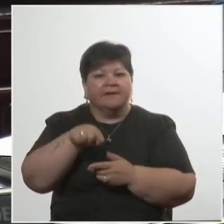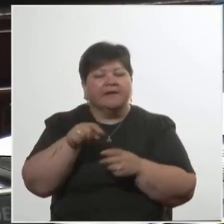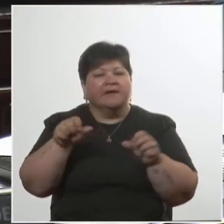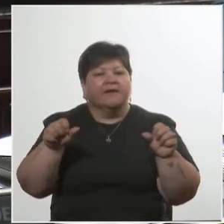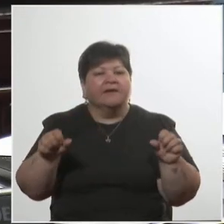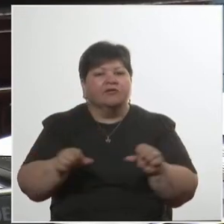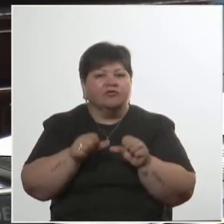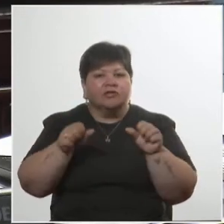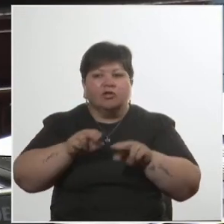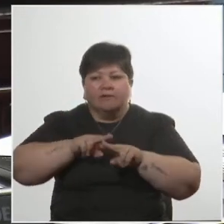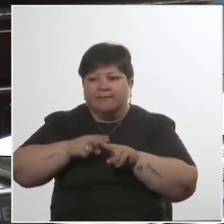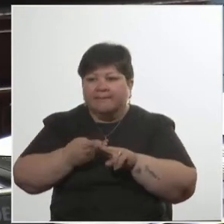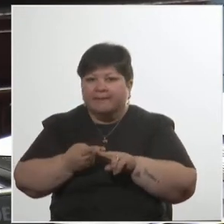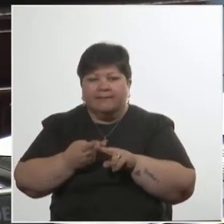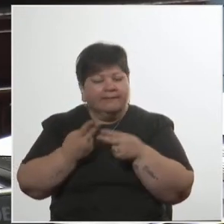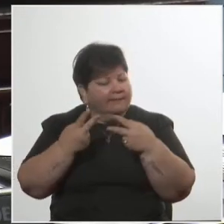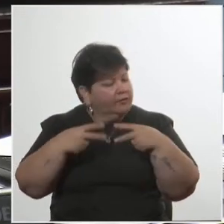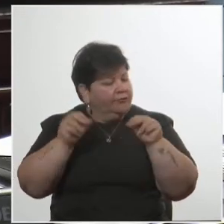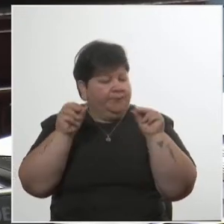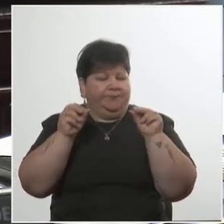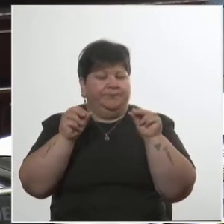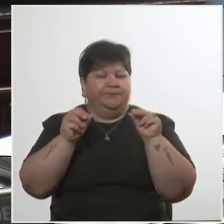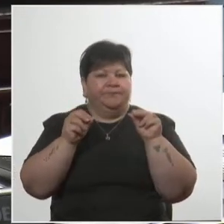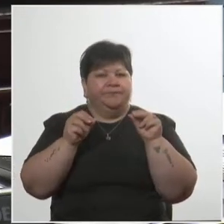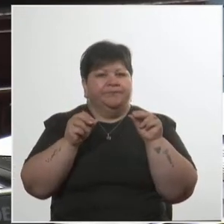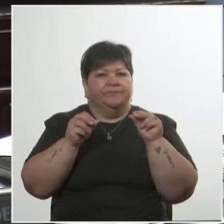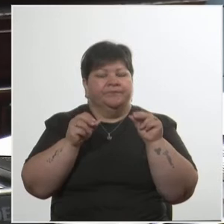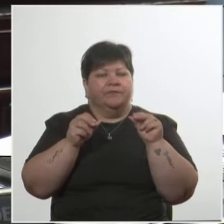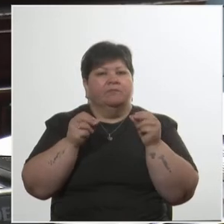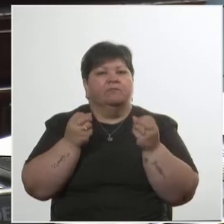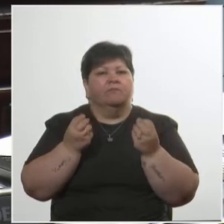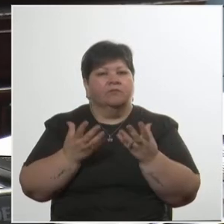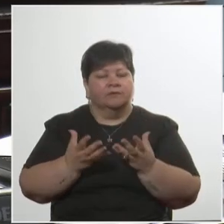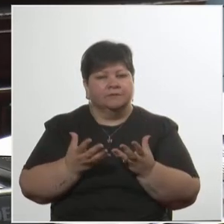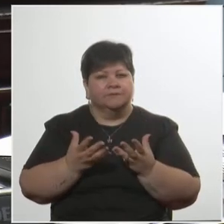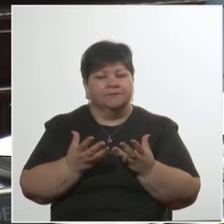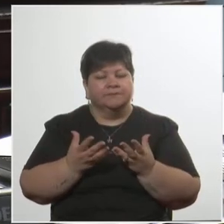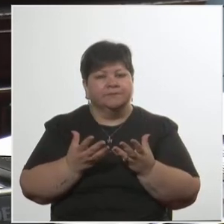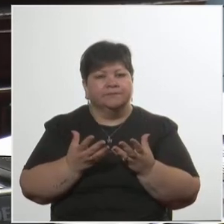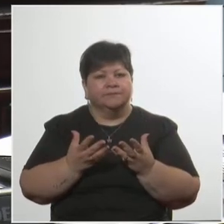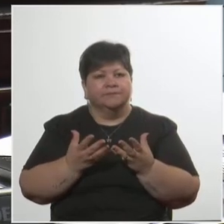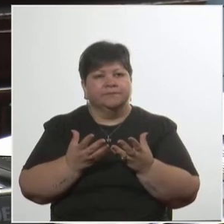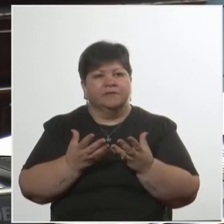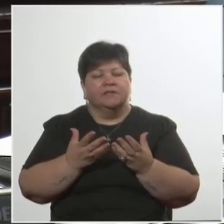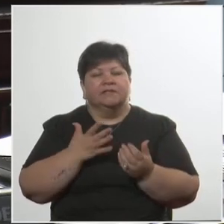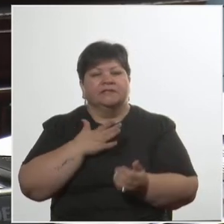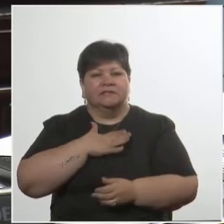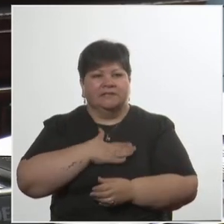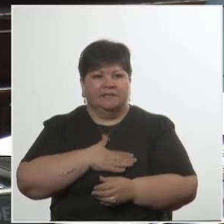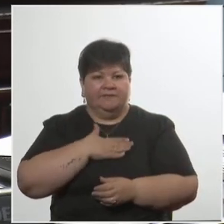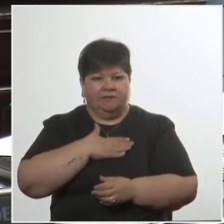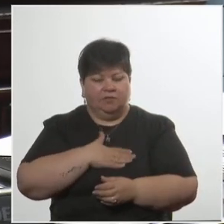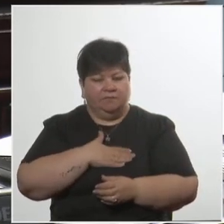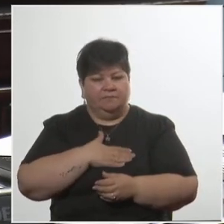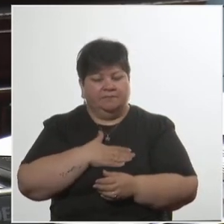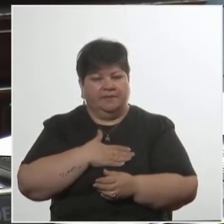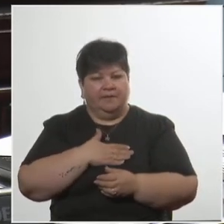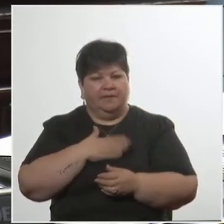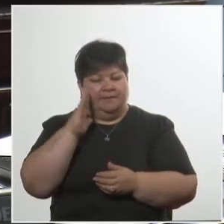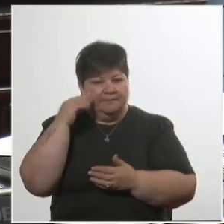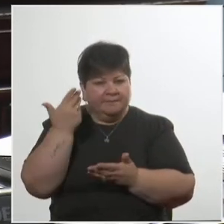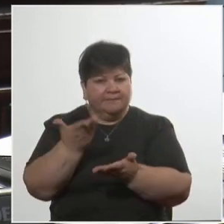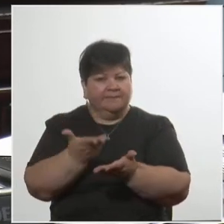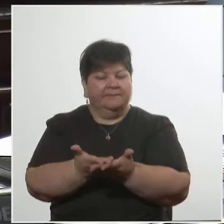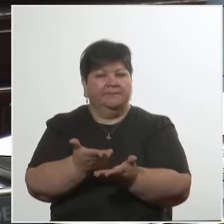vuelvan a repetir Así que en ese sentido este tengo la satisfacción de poner a consideración del